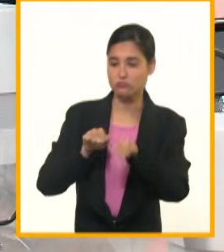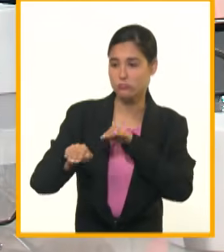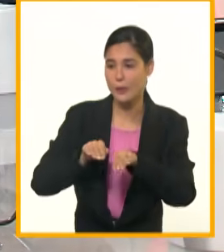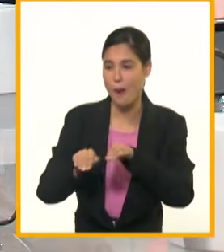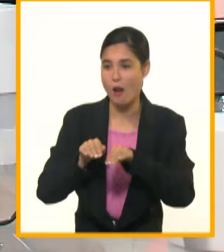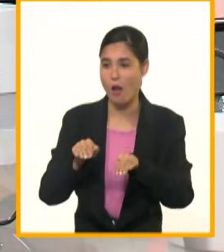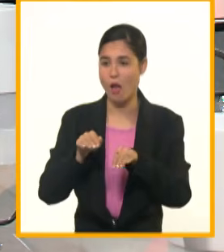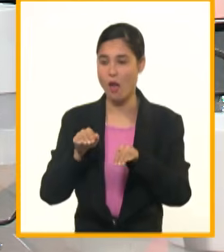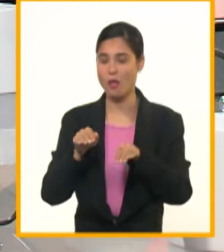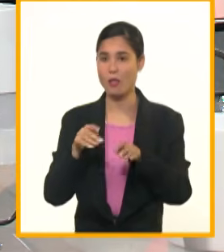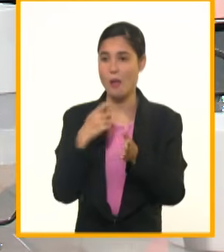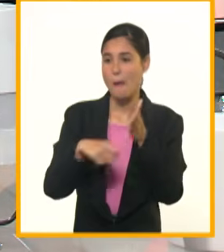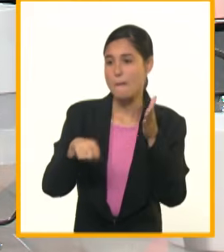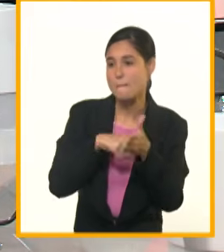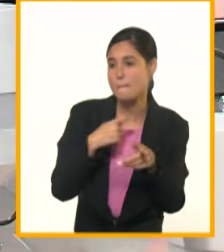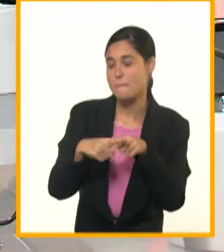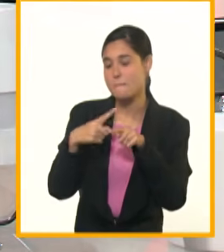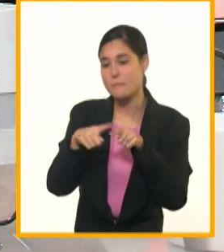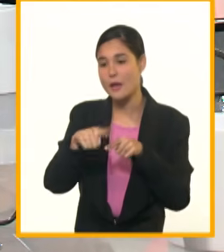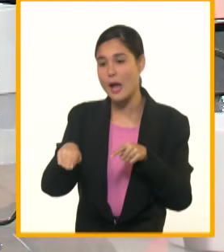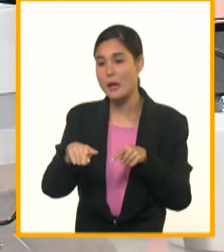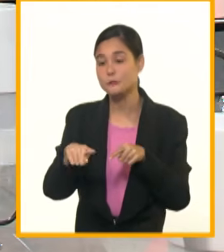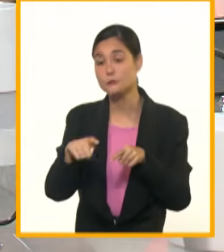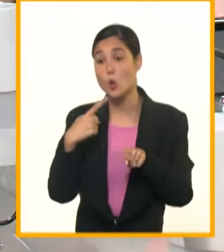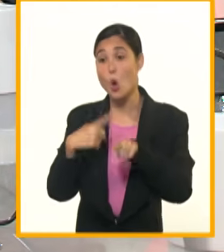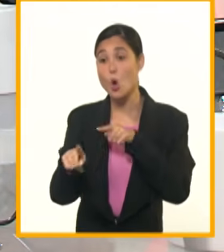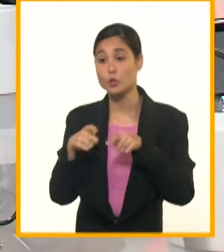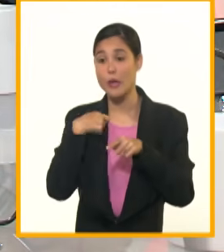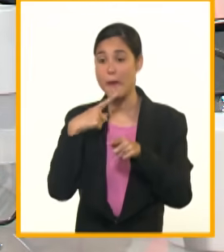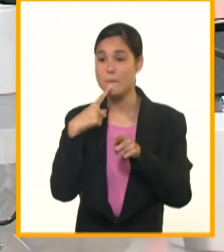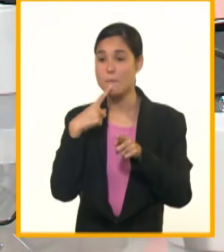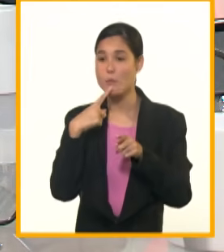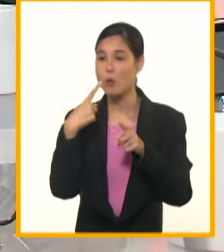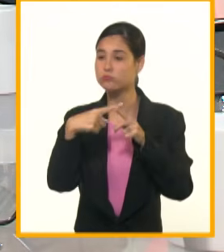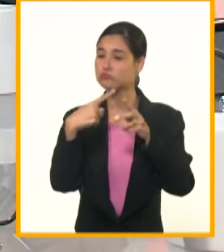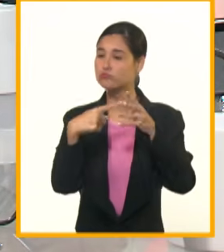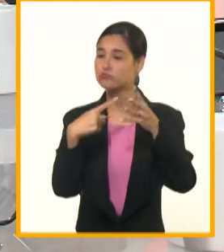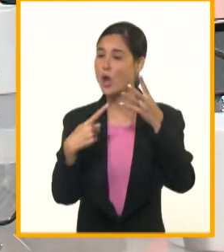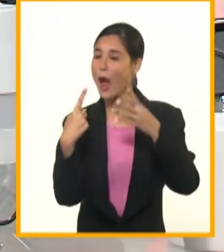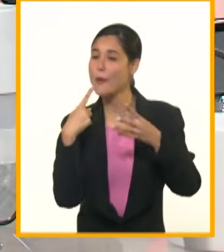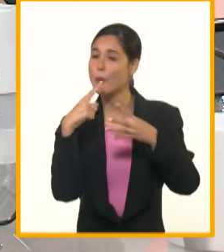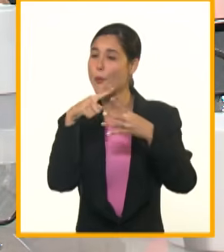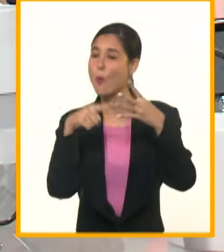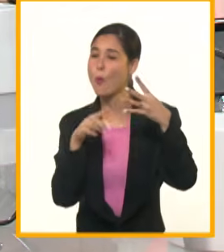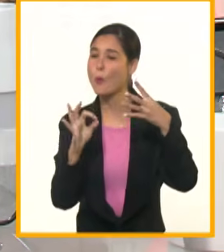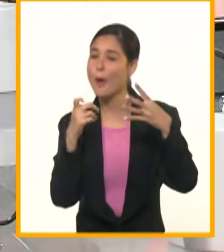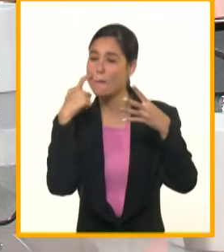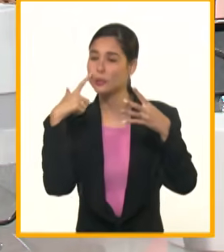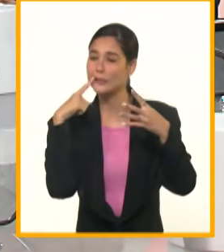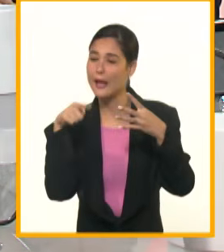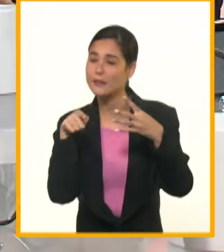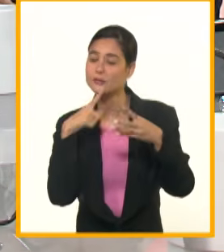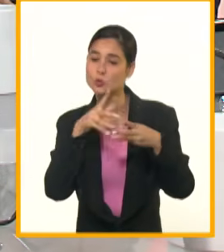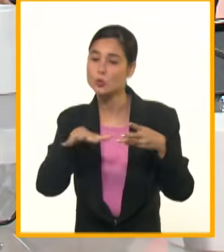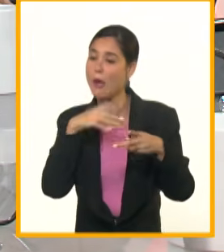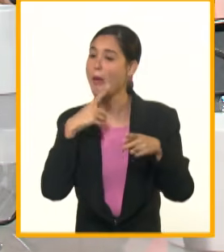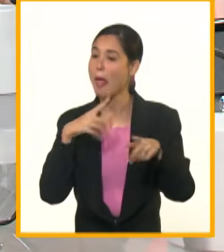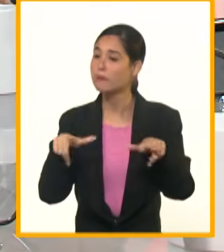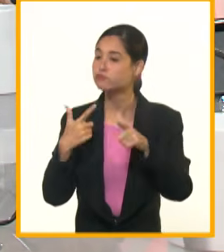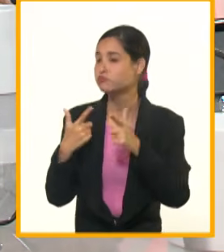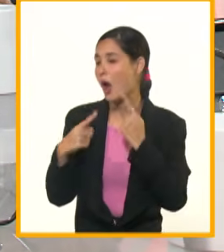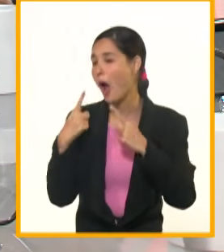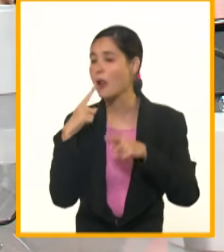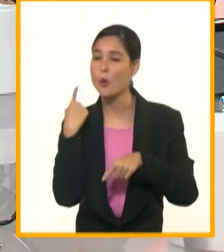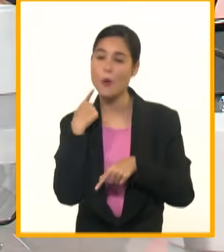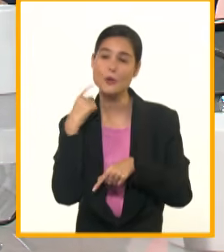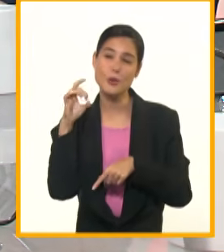¿Cuáles serían, en su opinión, las cosas más significativas que en el ámbito del desarrollo industrial de la provincia se han logrado en los últimos 15 años?